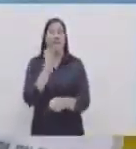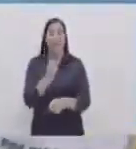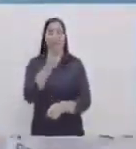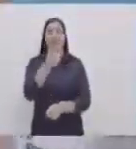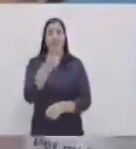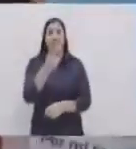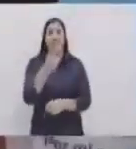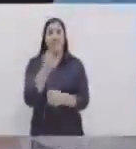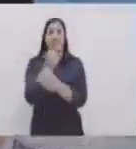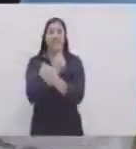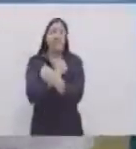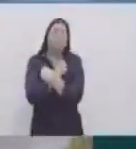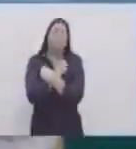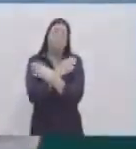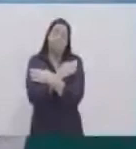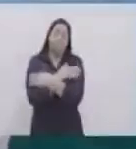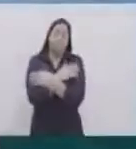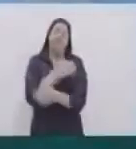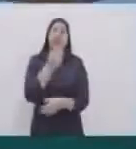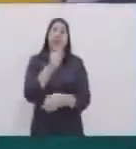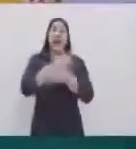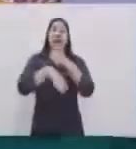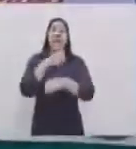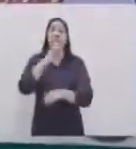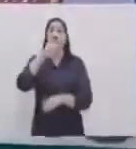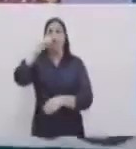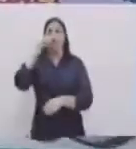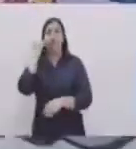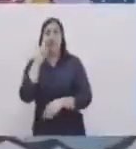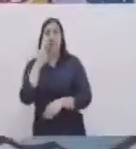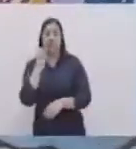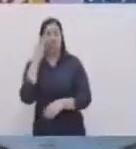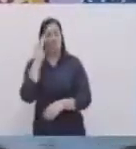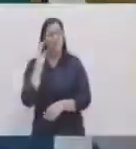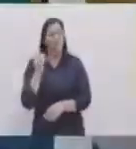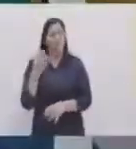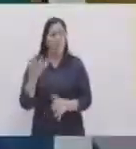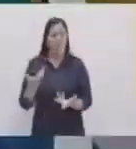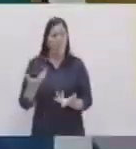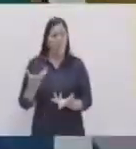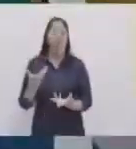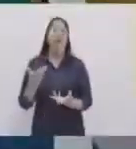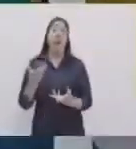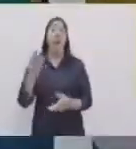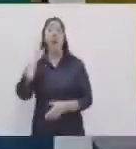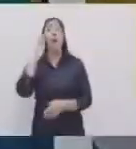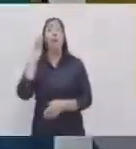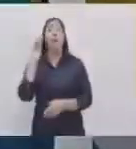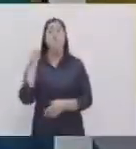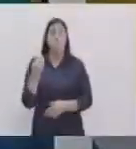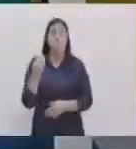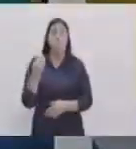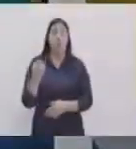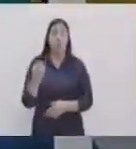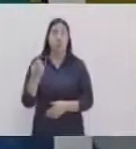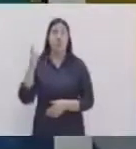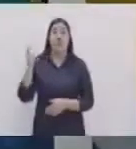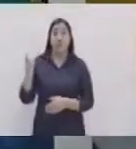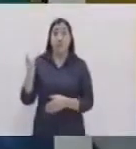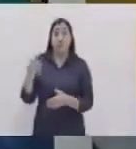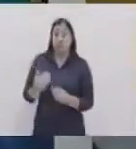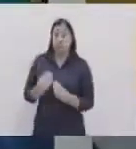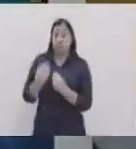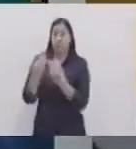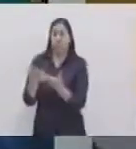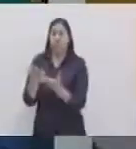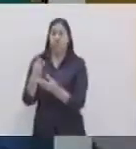tipo afectivo. ¿Por qué es de tipo afectivo? Porque le estamos influyendo en la persona, diciéndole que